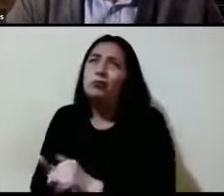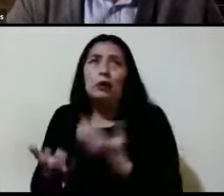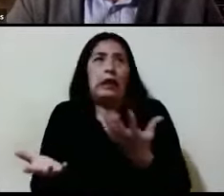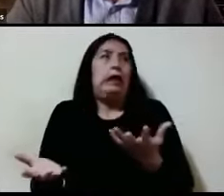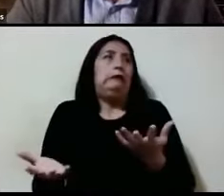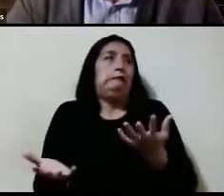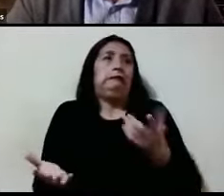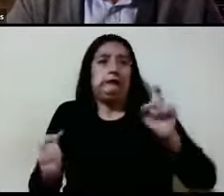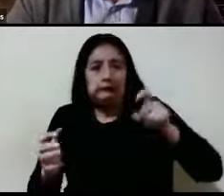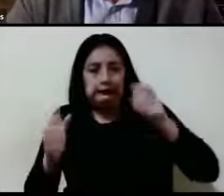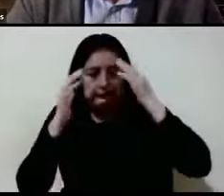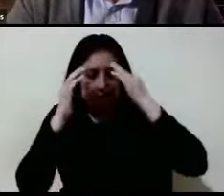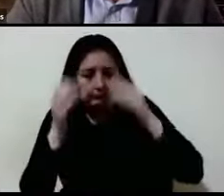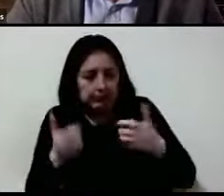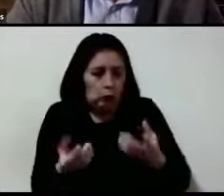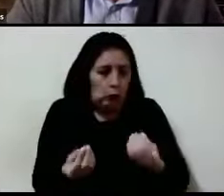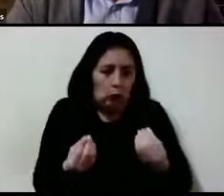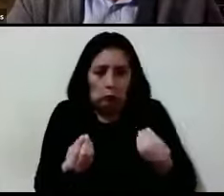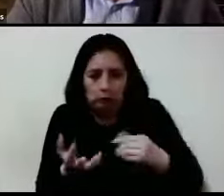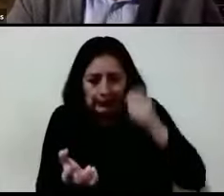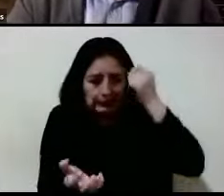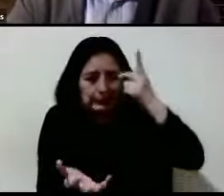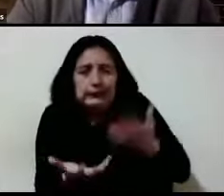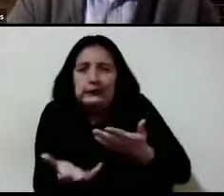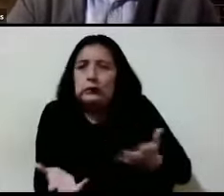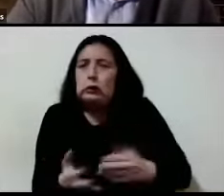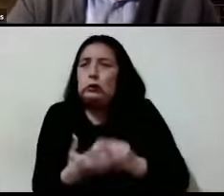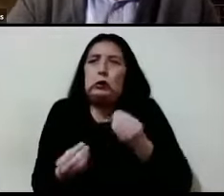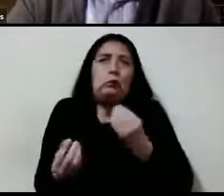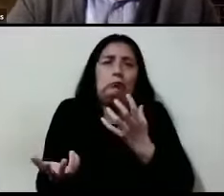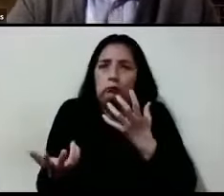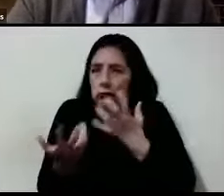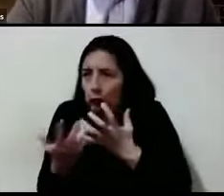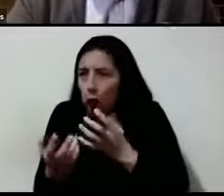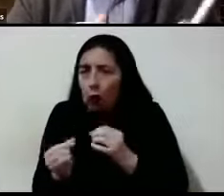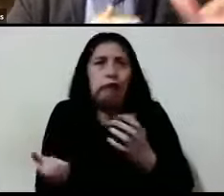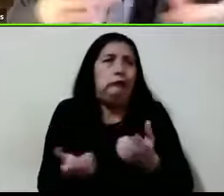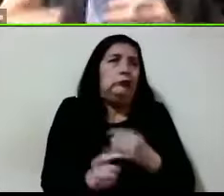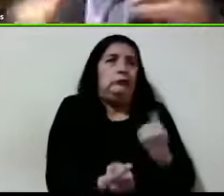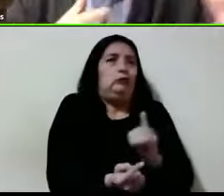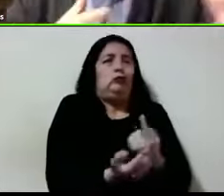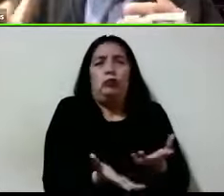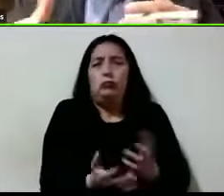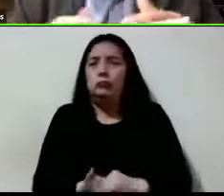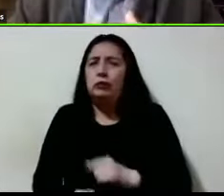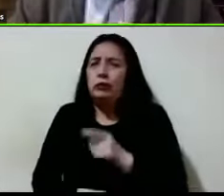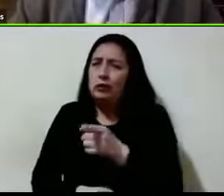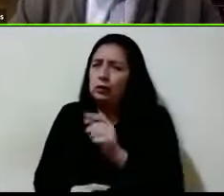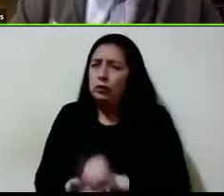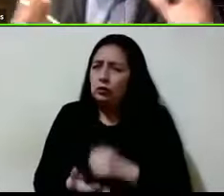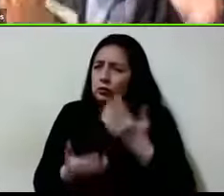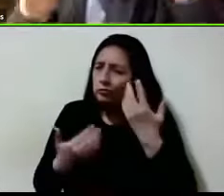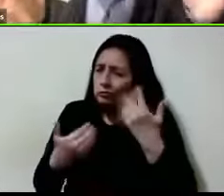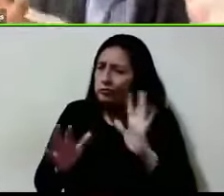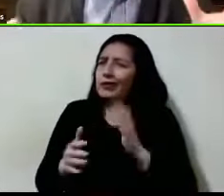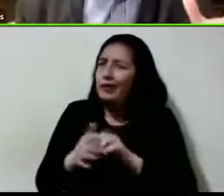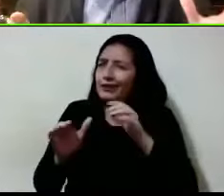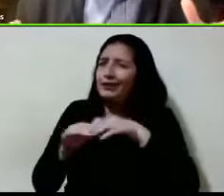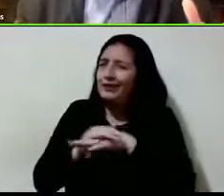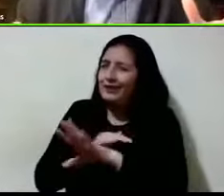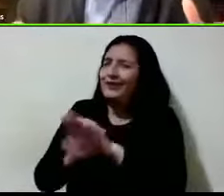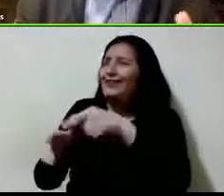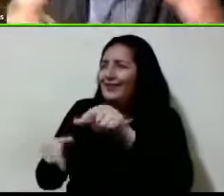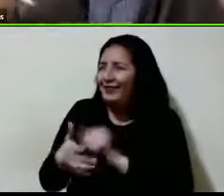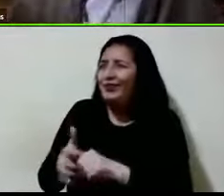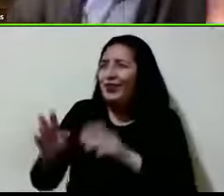de entender las cosas, no de forma sincrónica o asincrónica. Aquí tú ya has ido entrando al tema del contexto en el